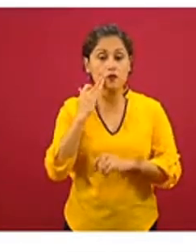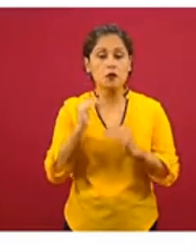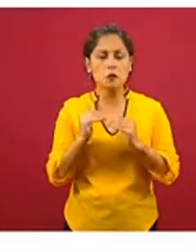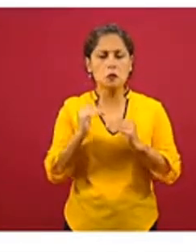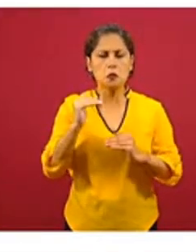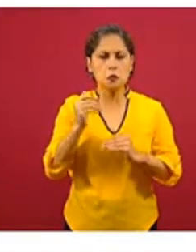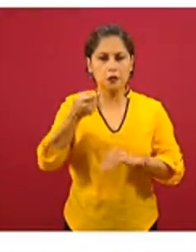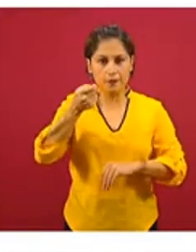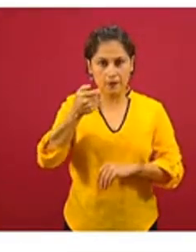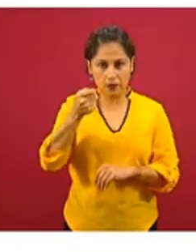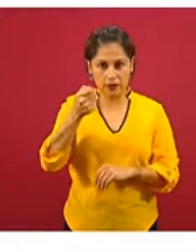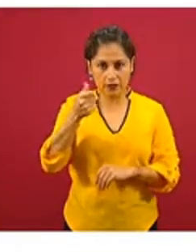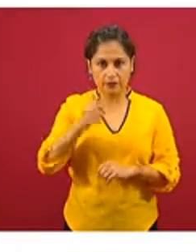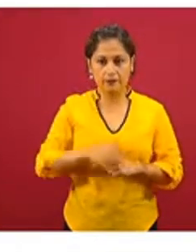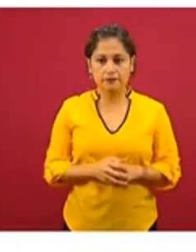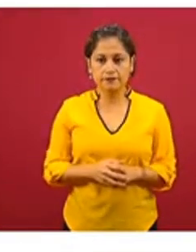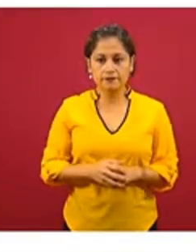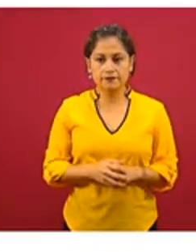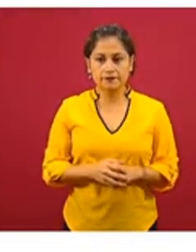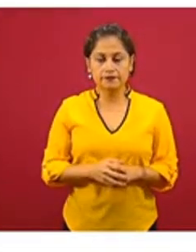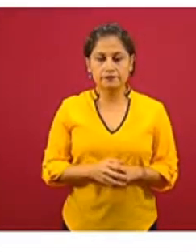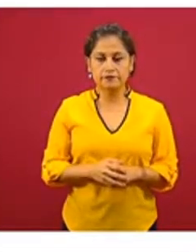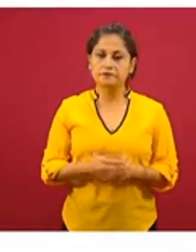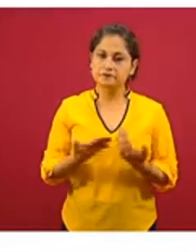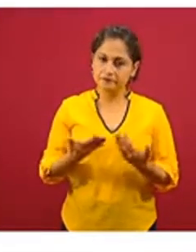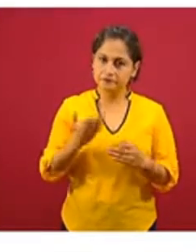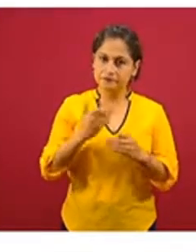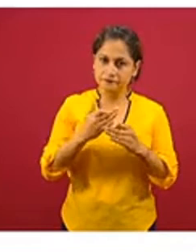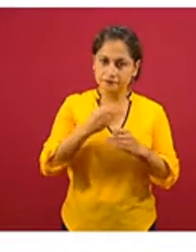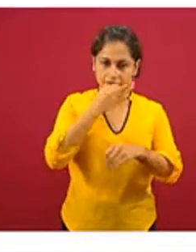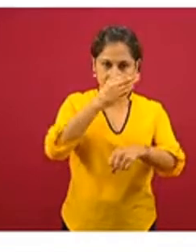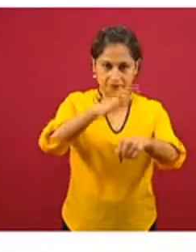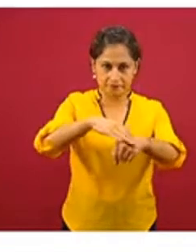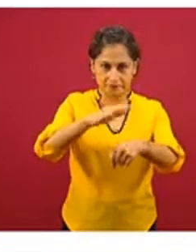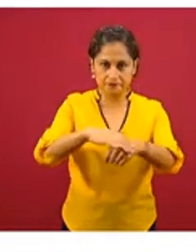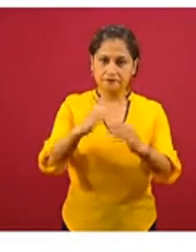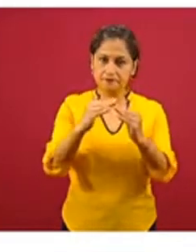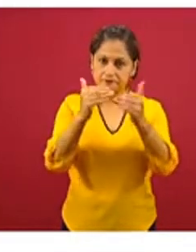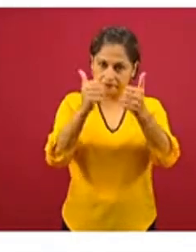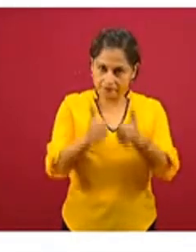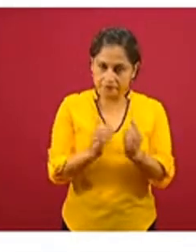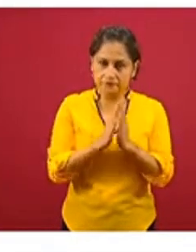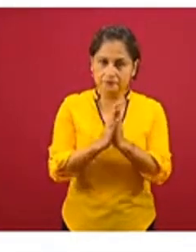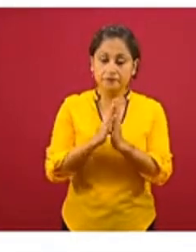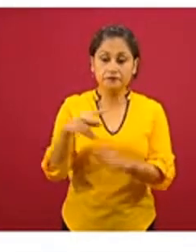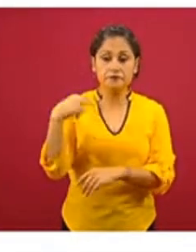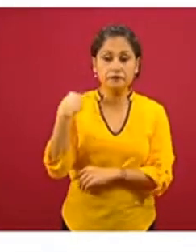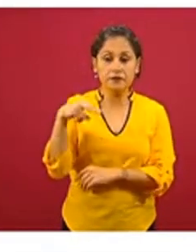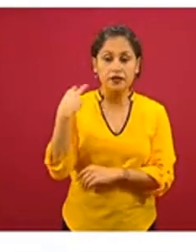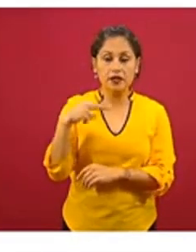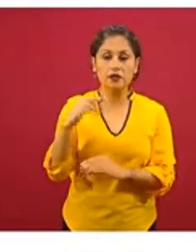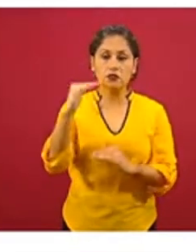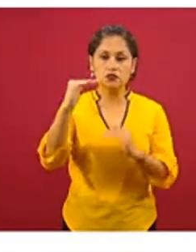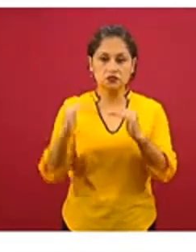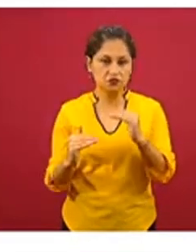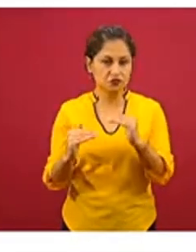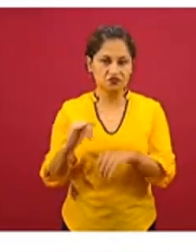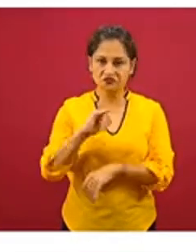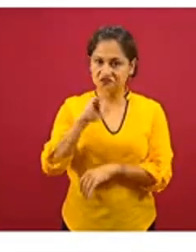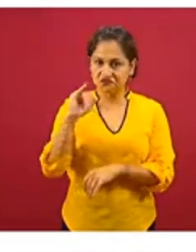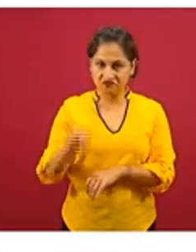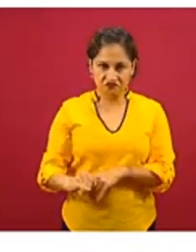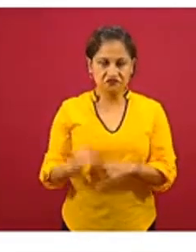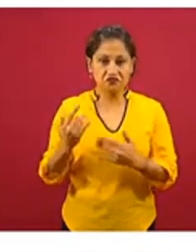más móviles. También los invitamos a quedarse en casa. Veracruz no ha llegado más que en